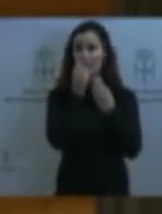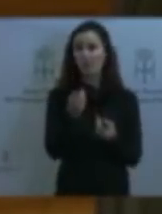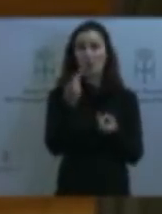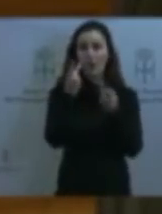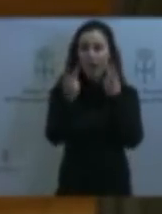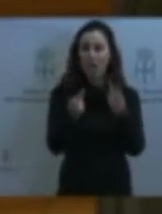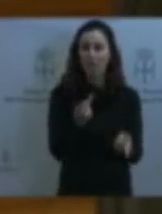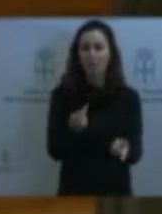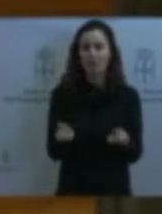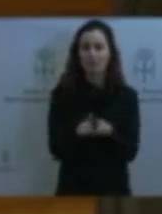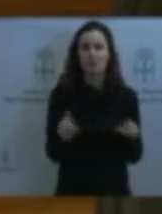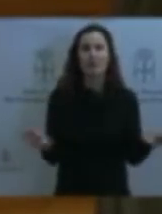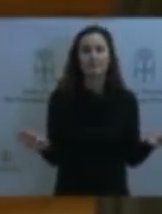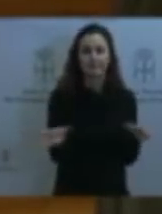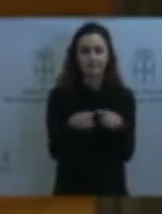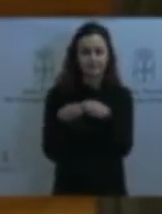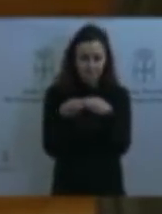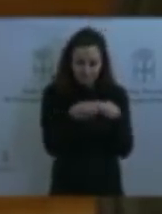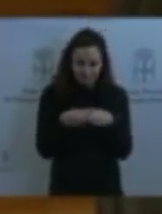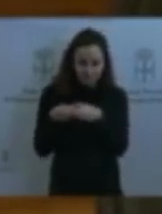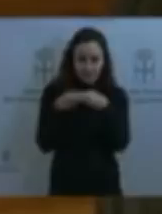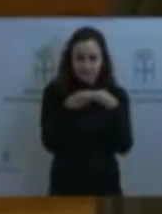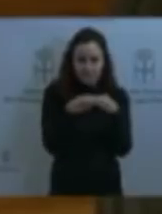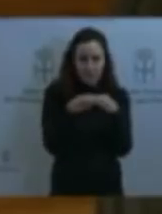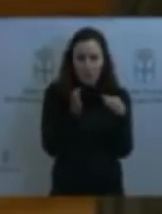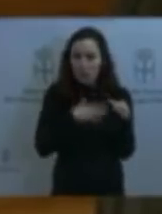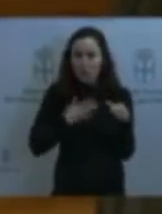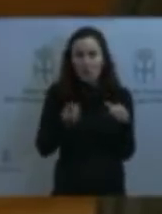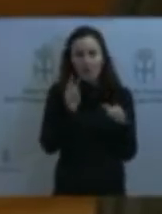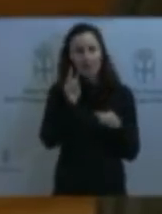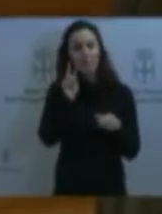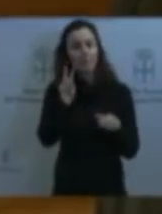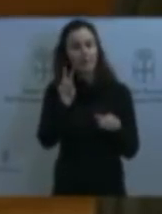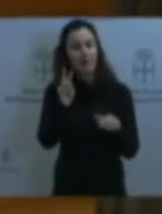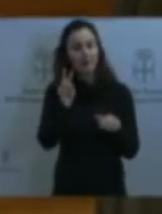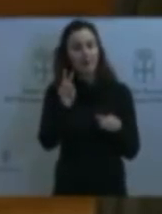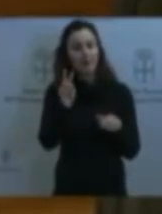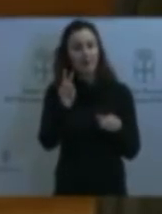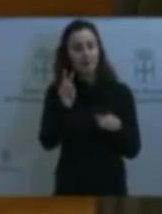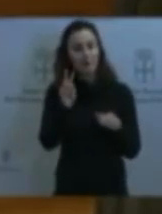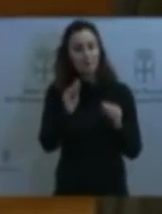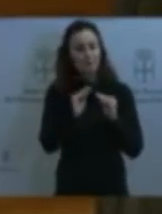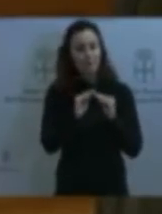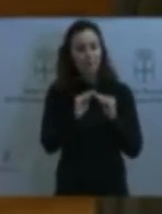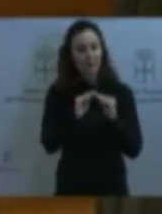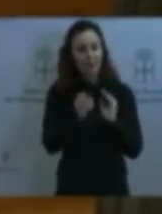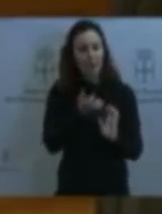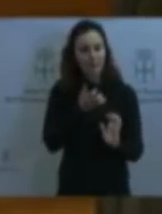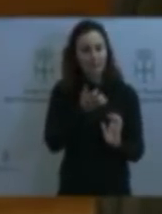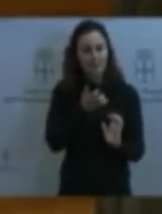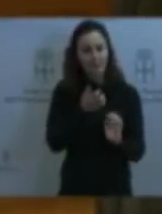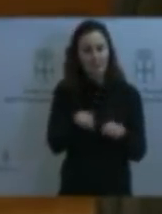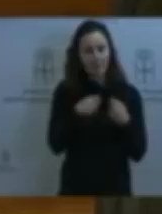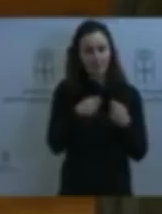impiden ver que una carretera está mejor después de arreglada que antes. Son usted y dos más los que creen que está peor después de que se